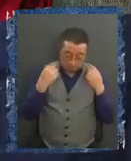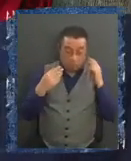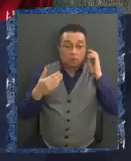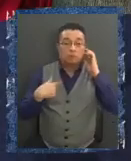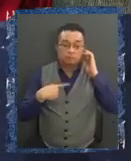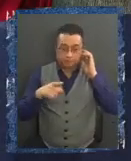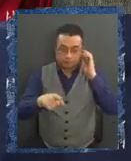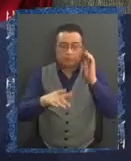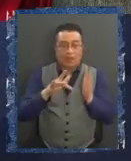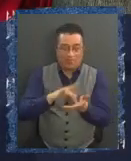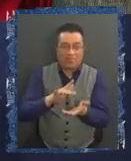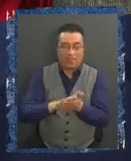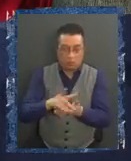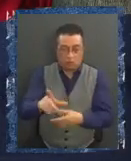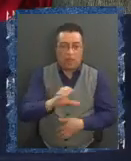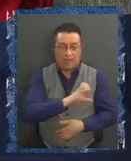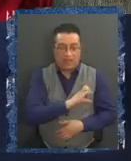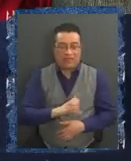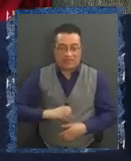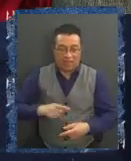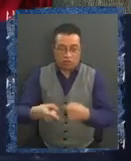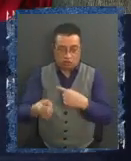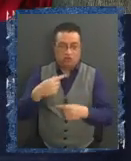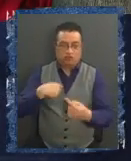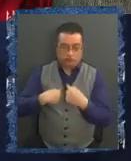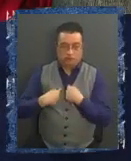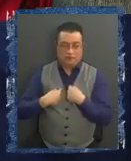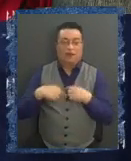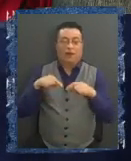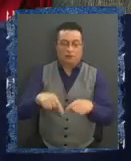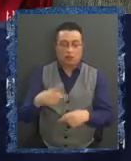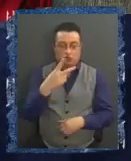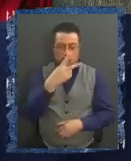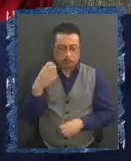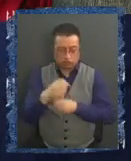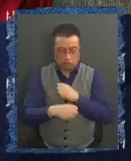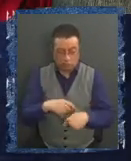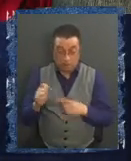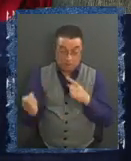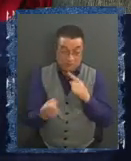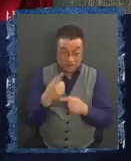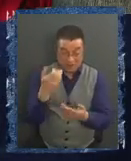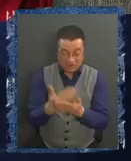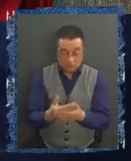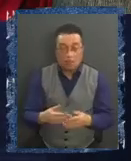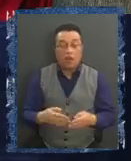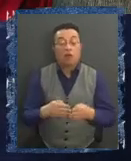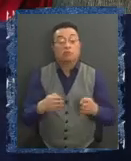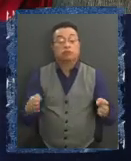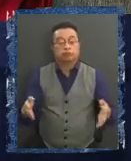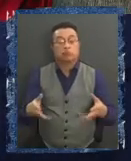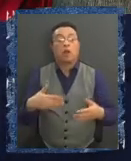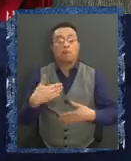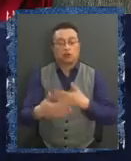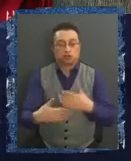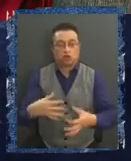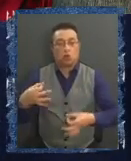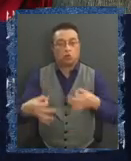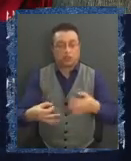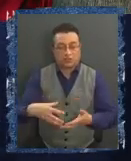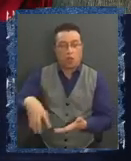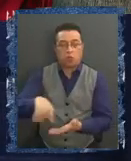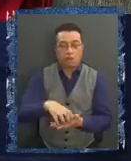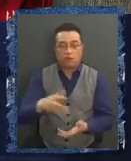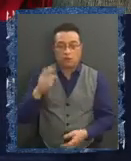que tiene el Estado y que en 200 años recién se abre el proceso de justicia para los pueblos. Muy bien,